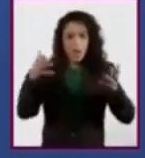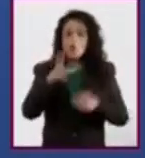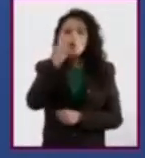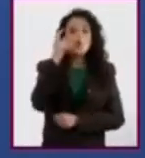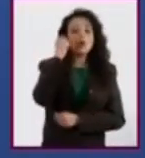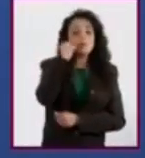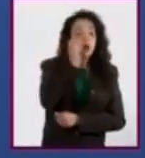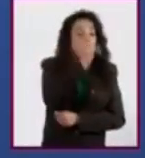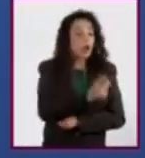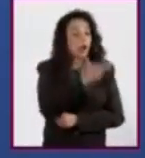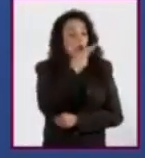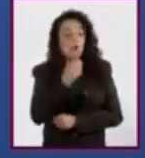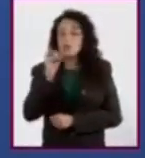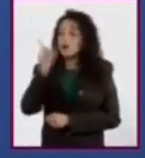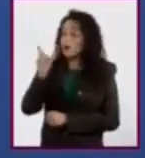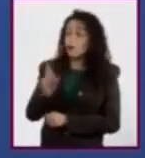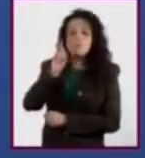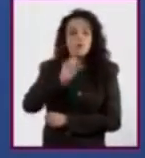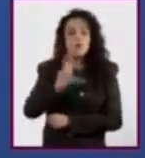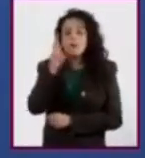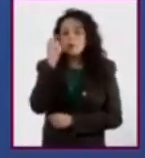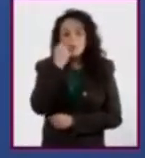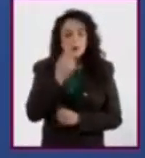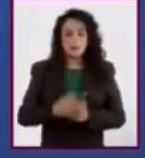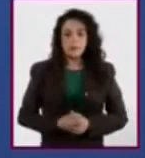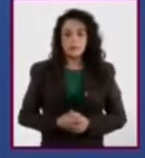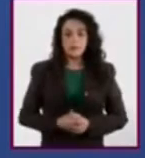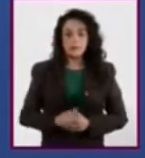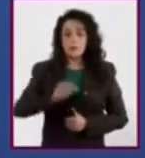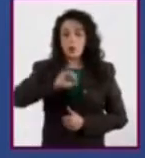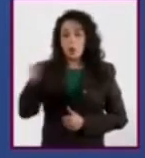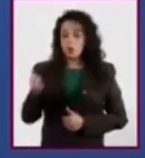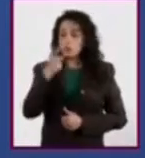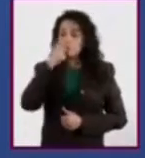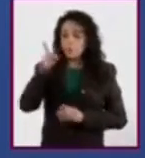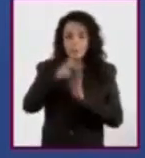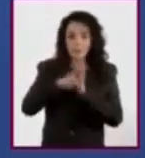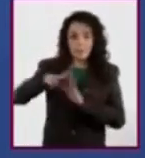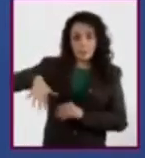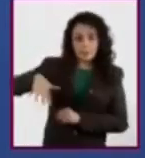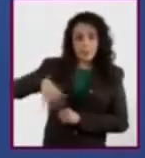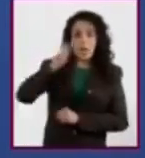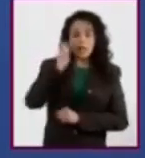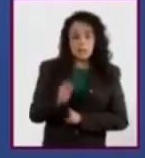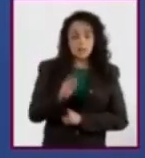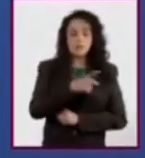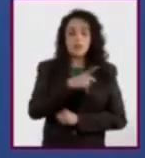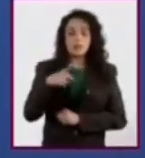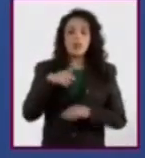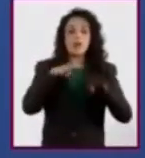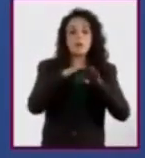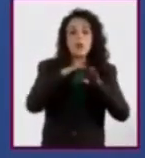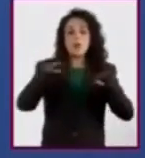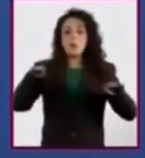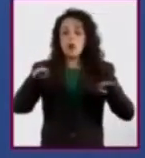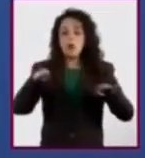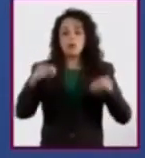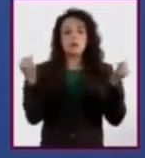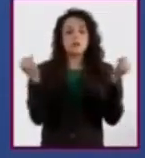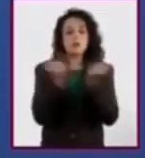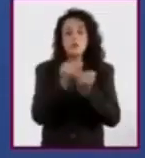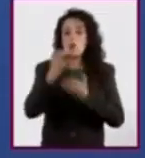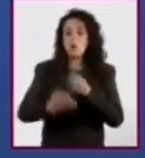mujeres u hombres. Otro aspecto que se mencionó en el video es propiciar la igualdad en cuanto a las oportunidades y